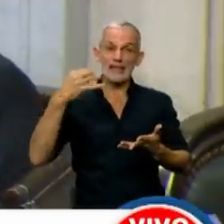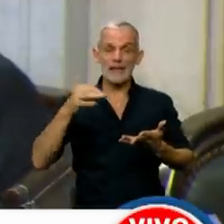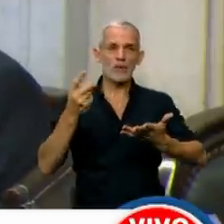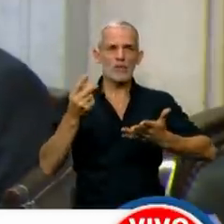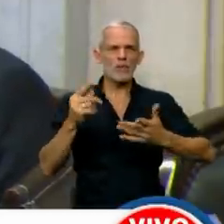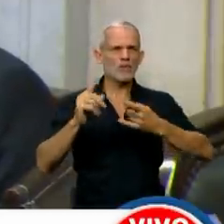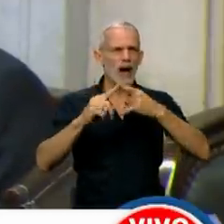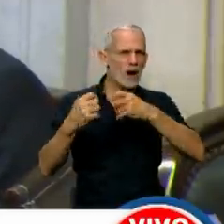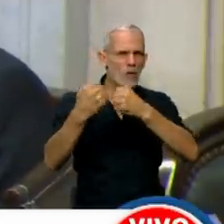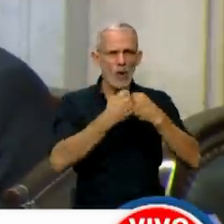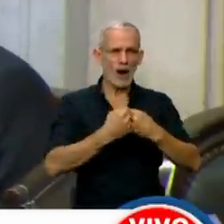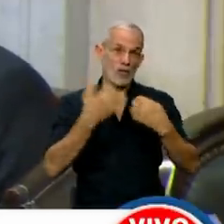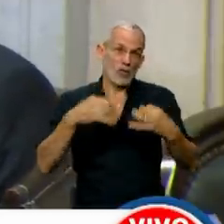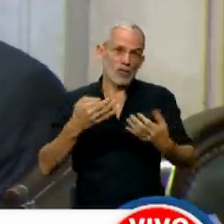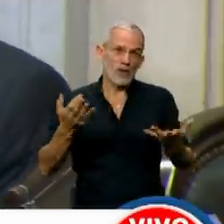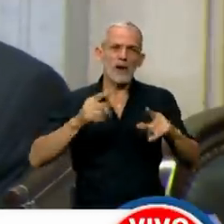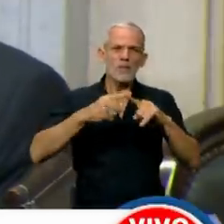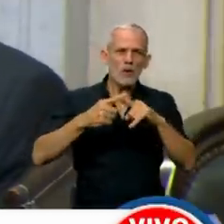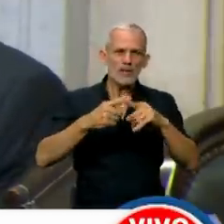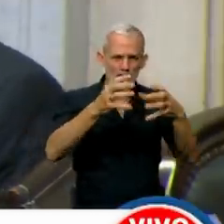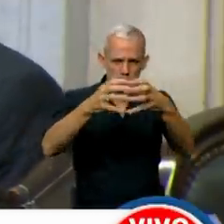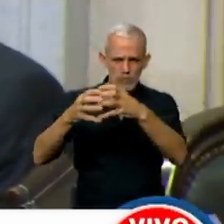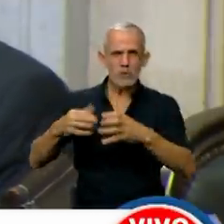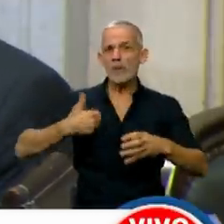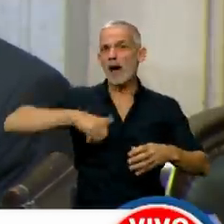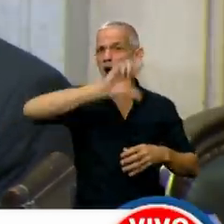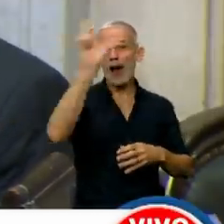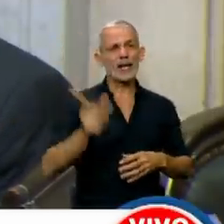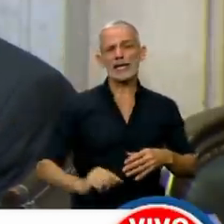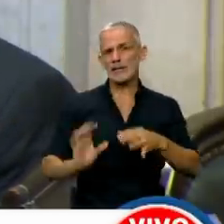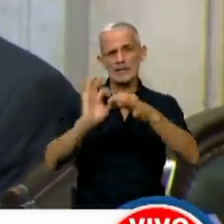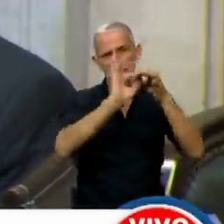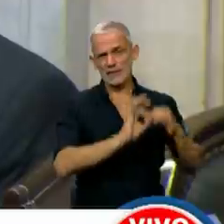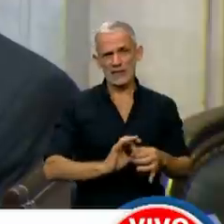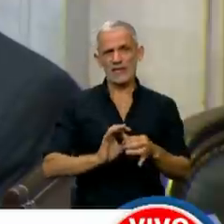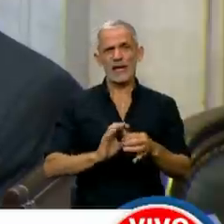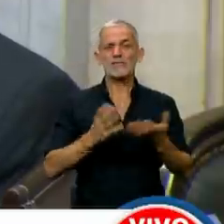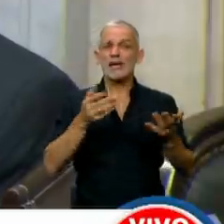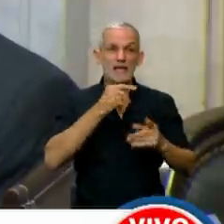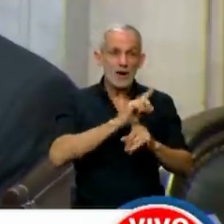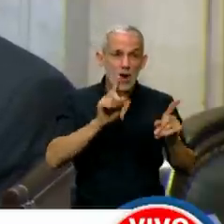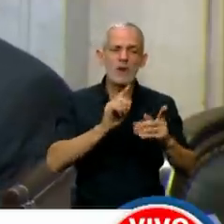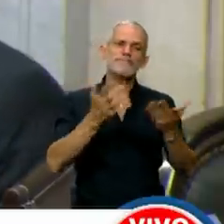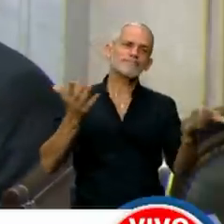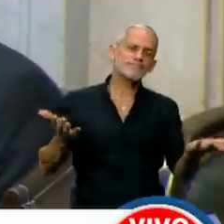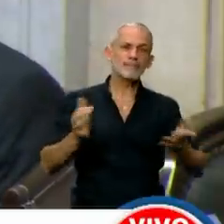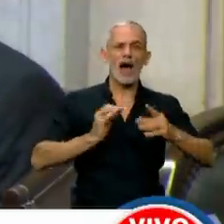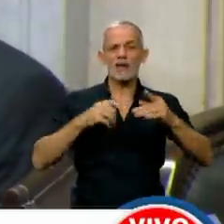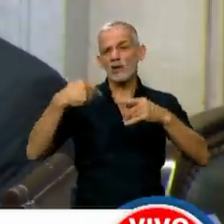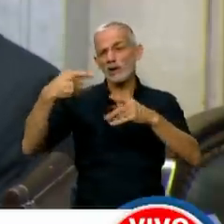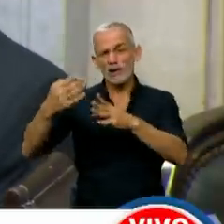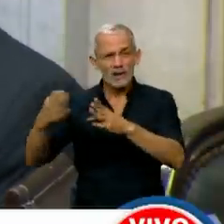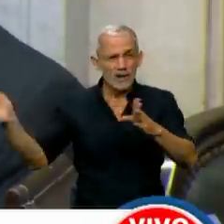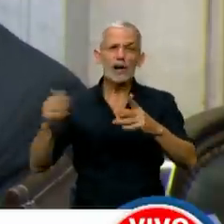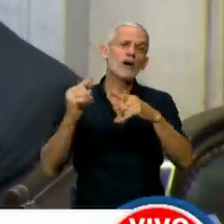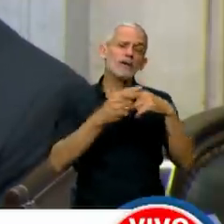concertación política de carácter federal vamos a continuar en los años por venir discutiendo